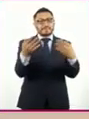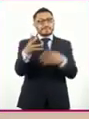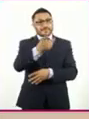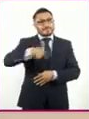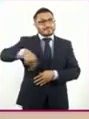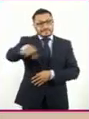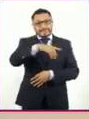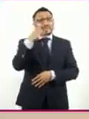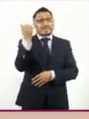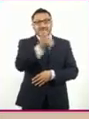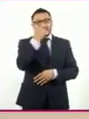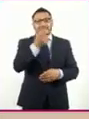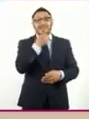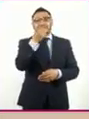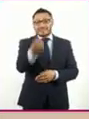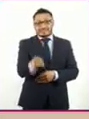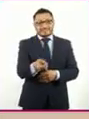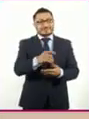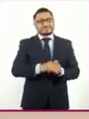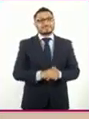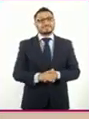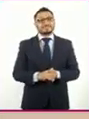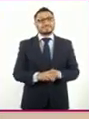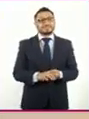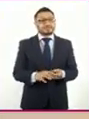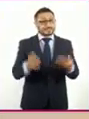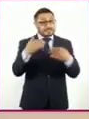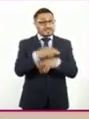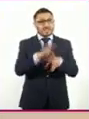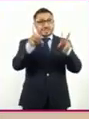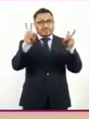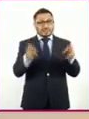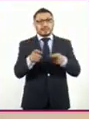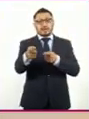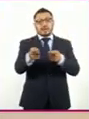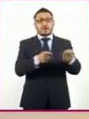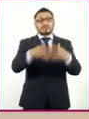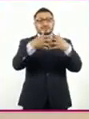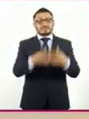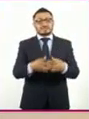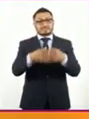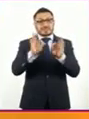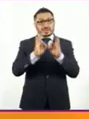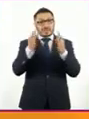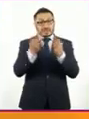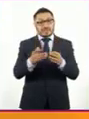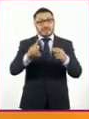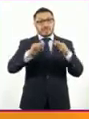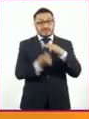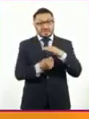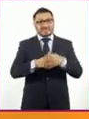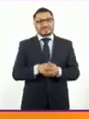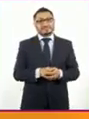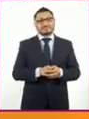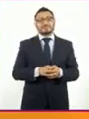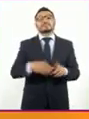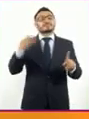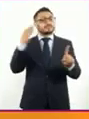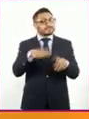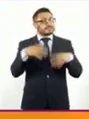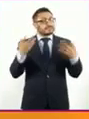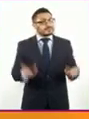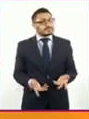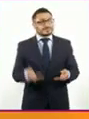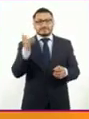los estudiantes que nos ven desde casa sobre el control de los sistemas técnicos. El propósito